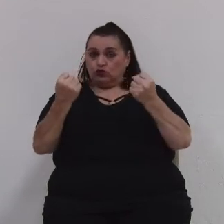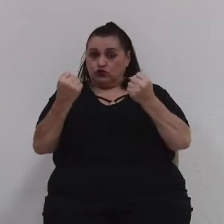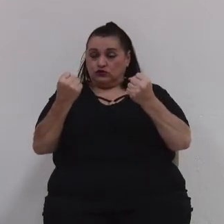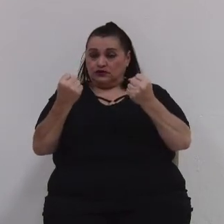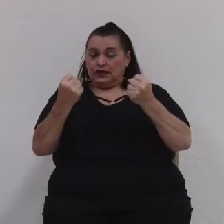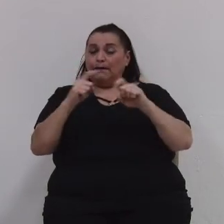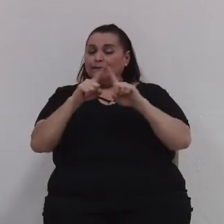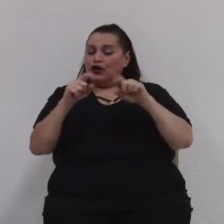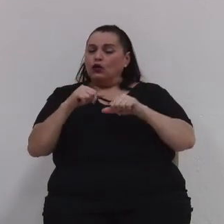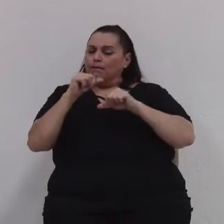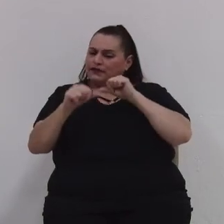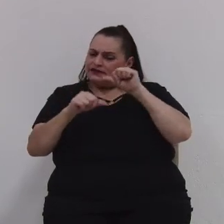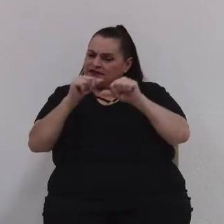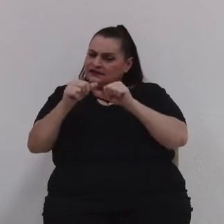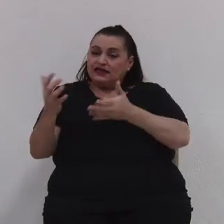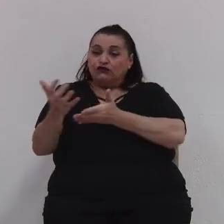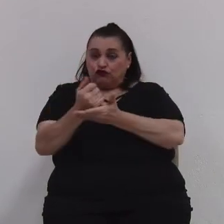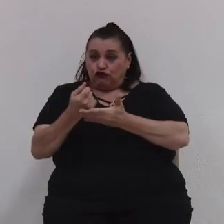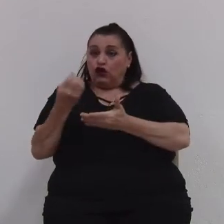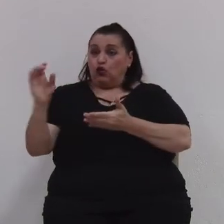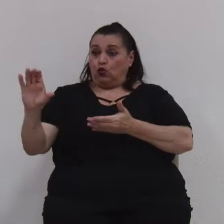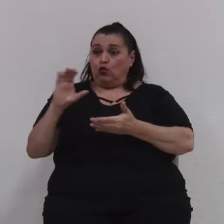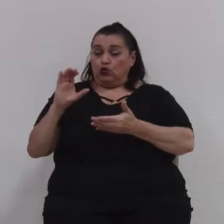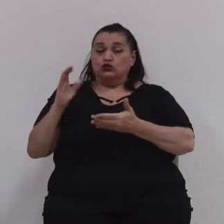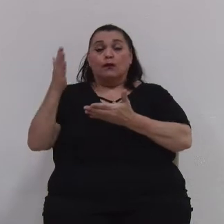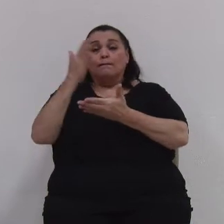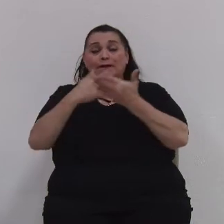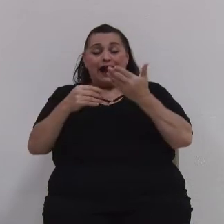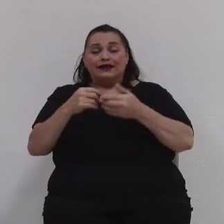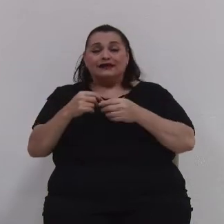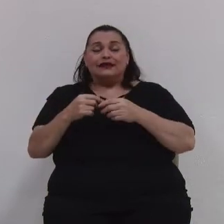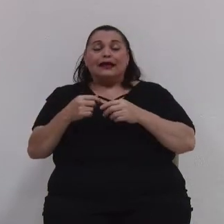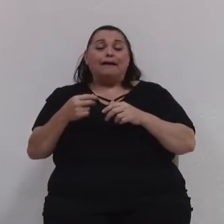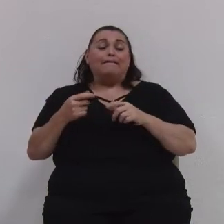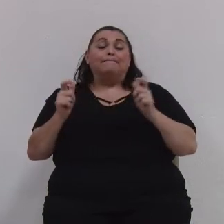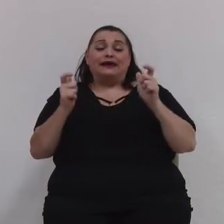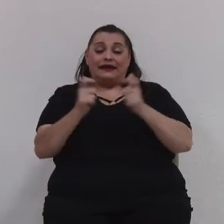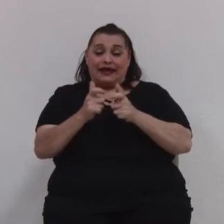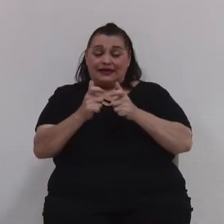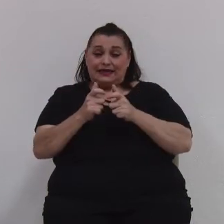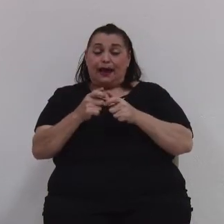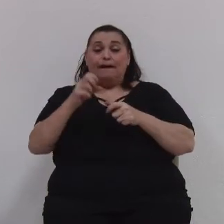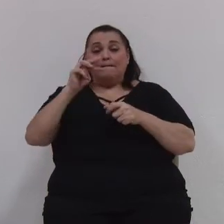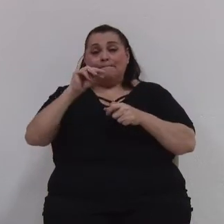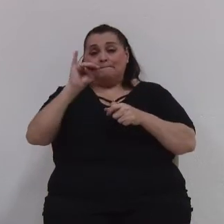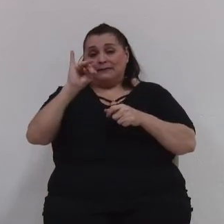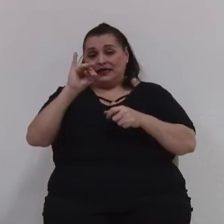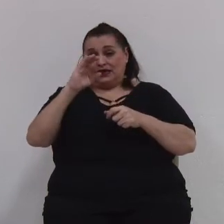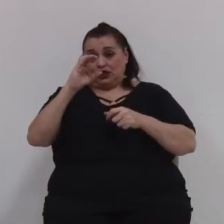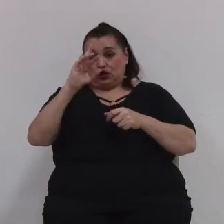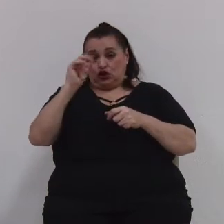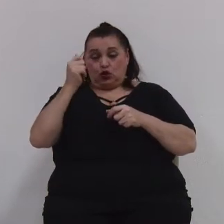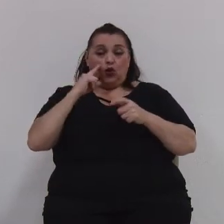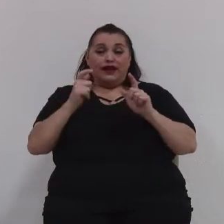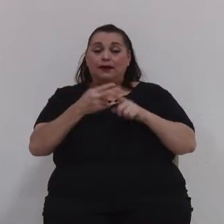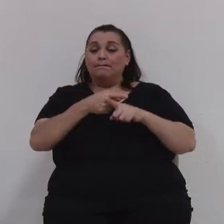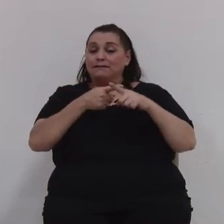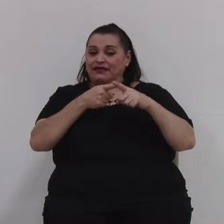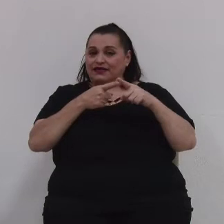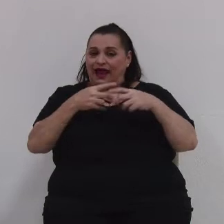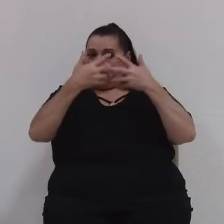menos persistente y con recursos para la parte de la pequeña, micro y la mediana empresa, donde está colocada